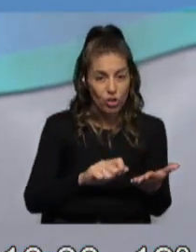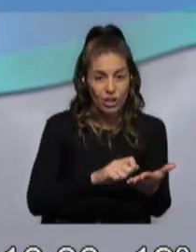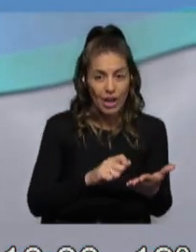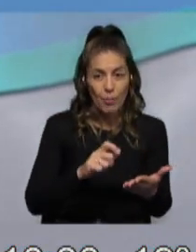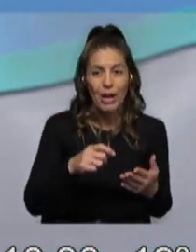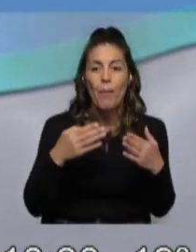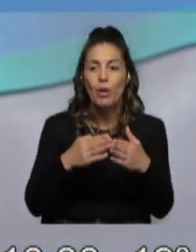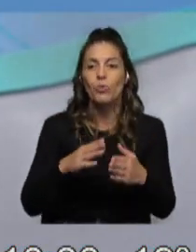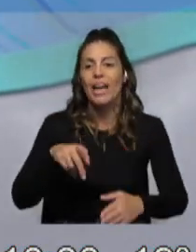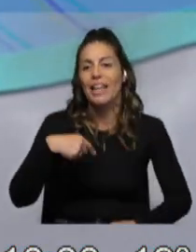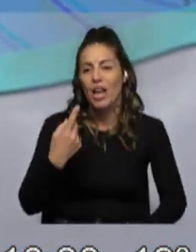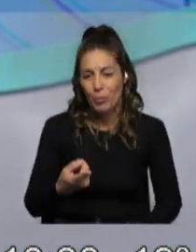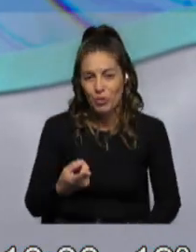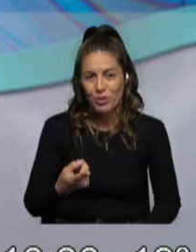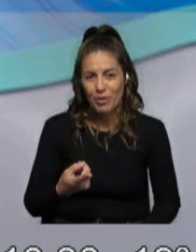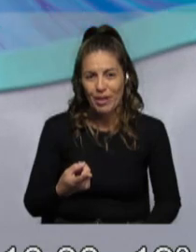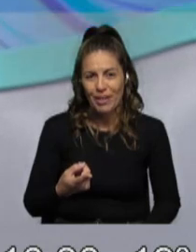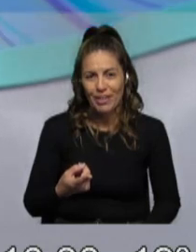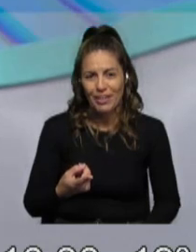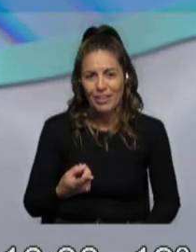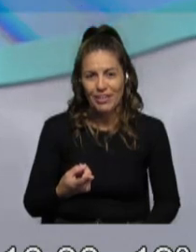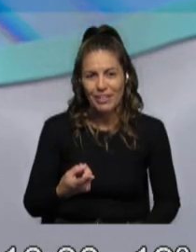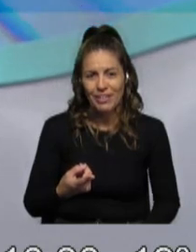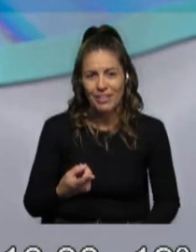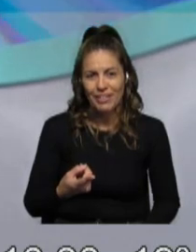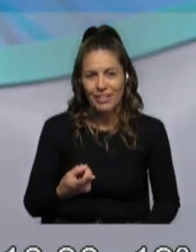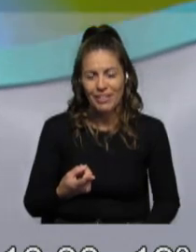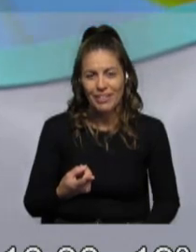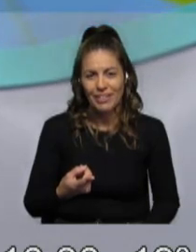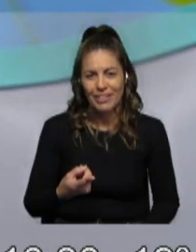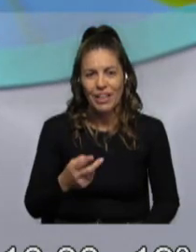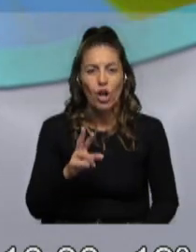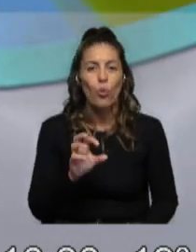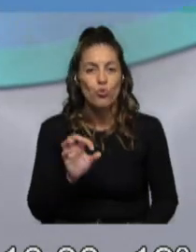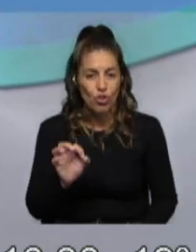preguntar en la próxima consulta. Al ruso se elige, decilo. Al ruso.